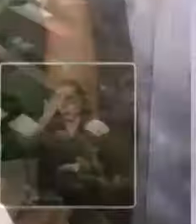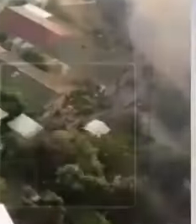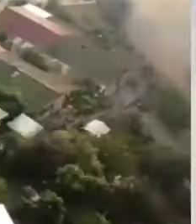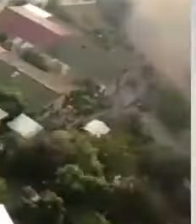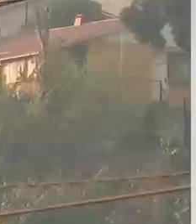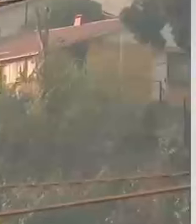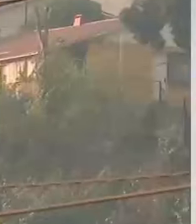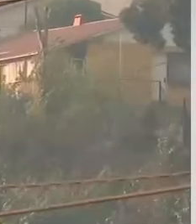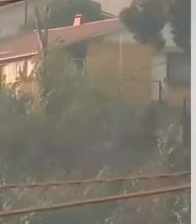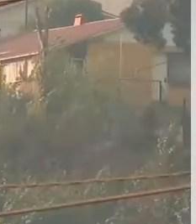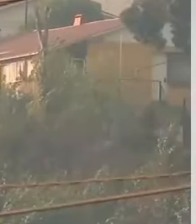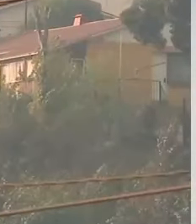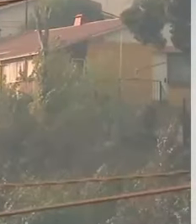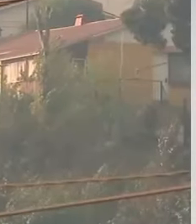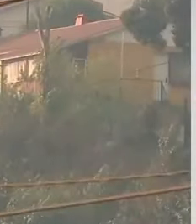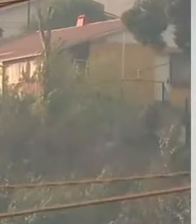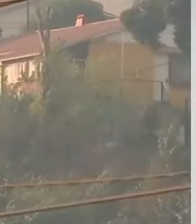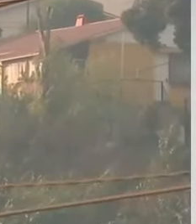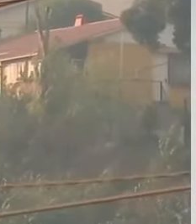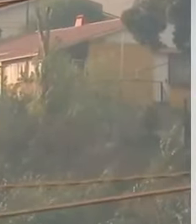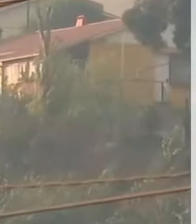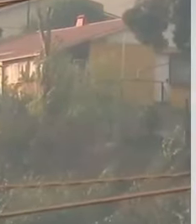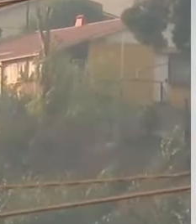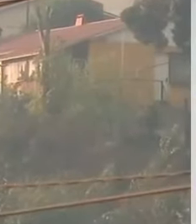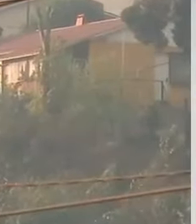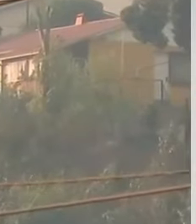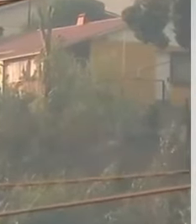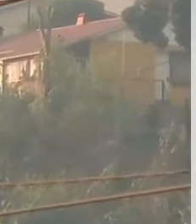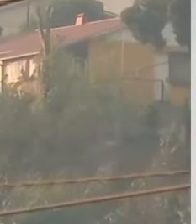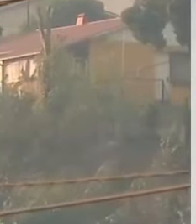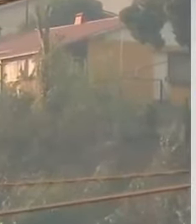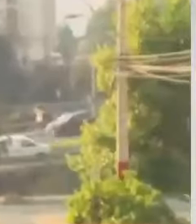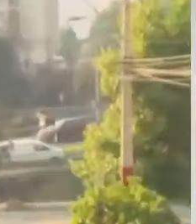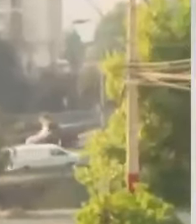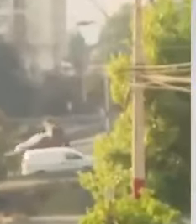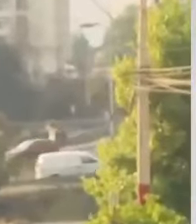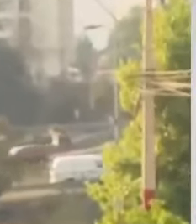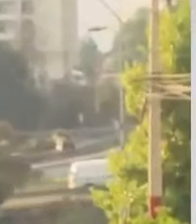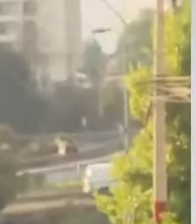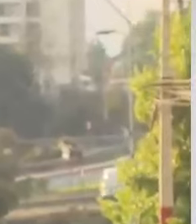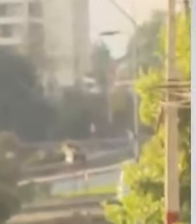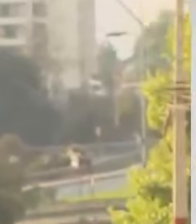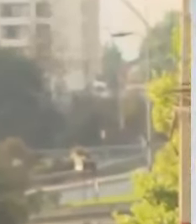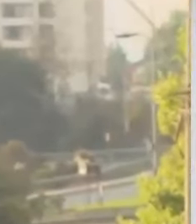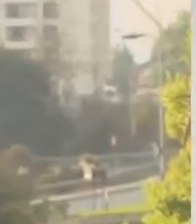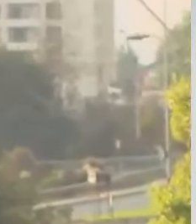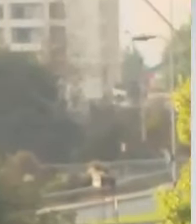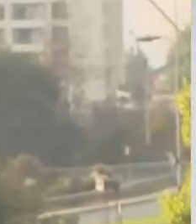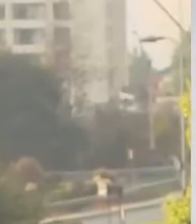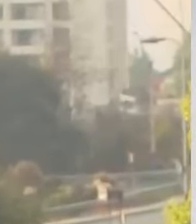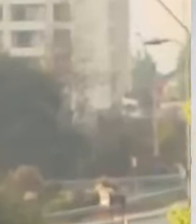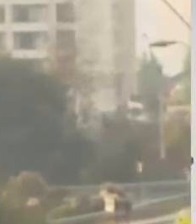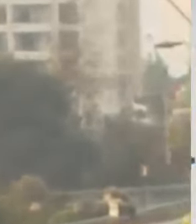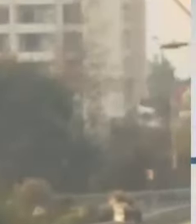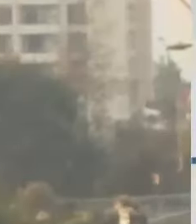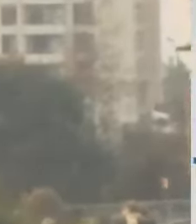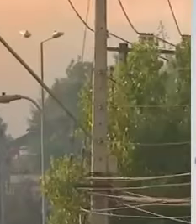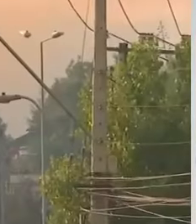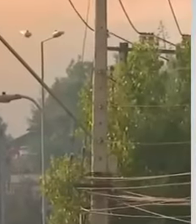como se había anunciado el día de ayer, al término del COGRIT, se convocó al Comité de Ayudas Tempranas.